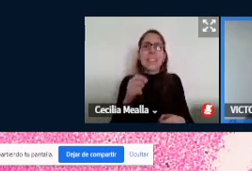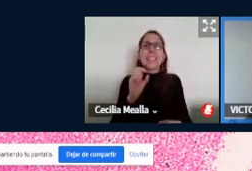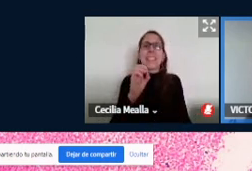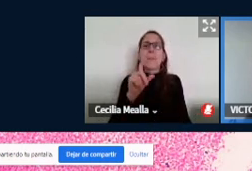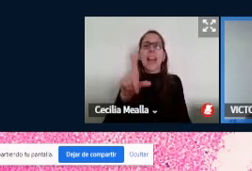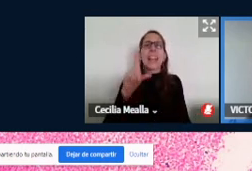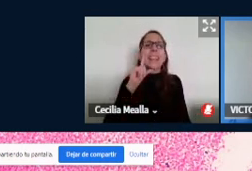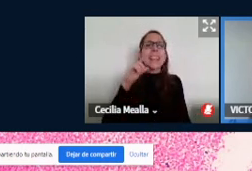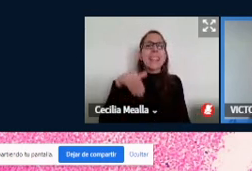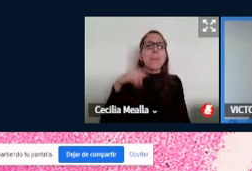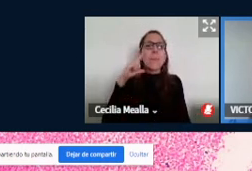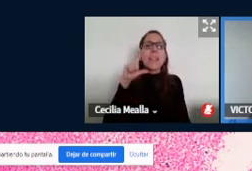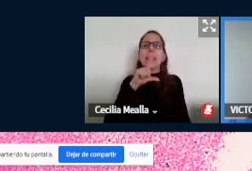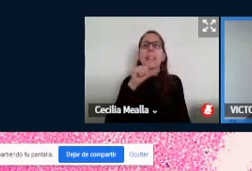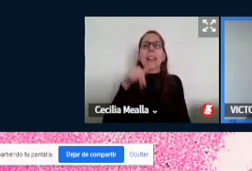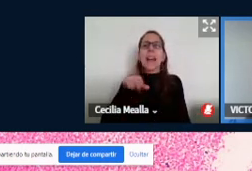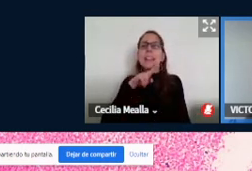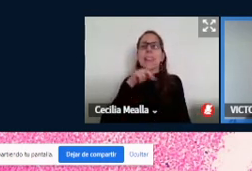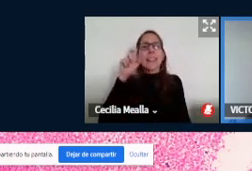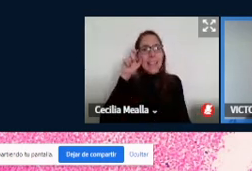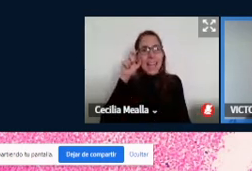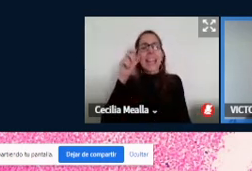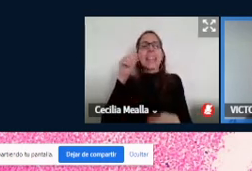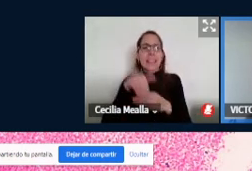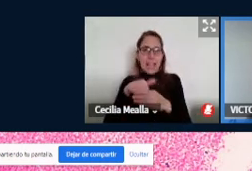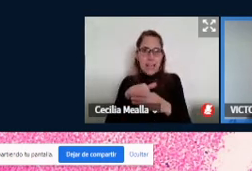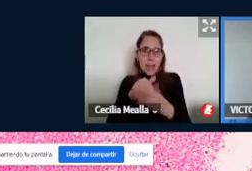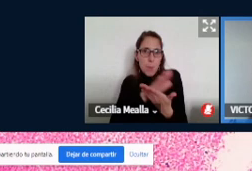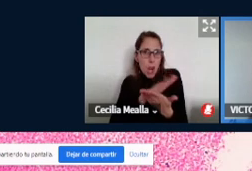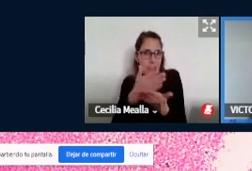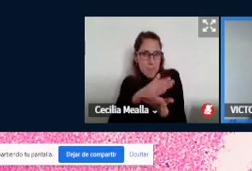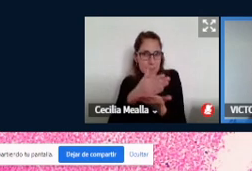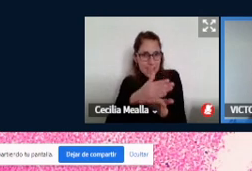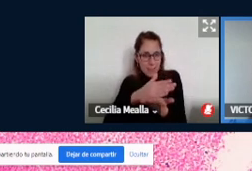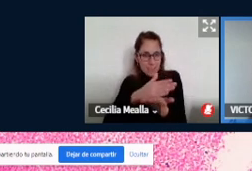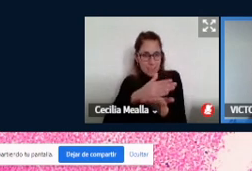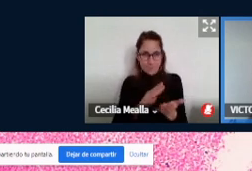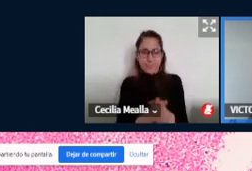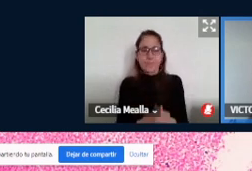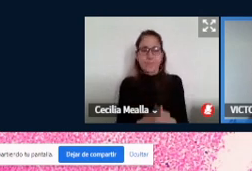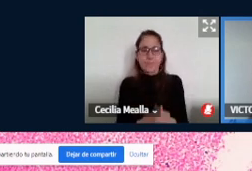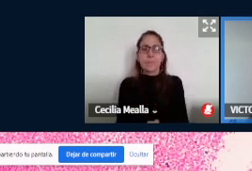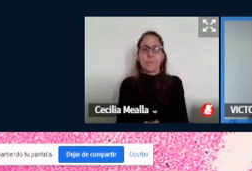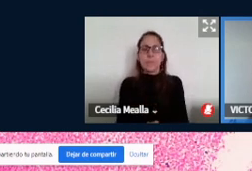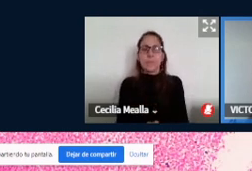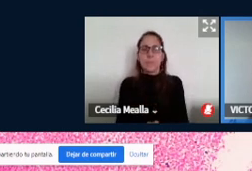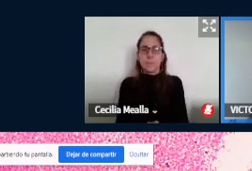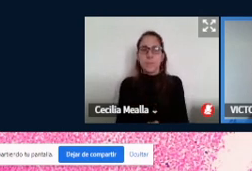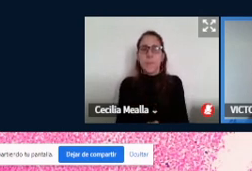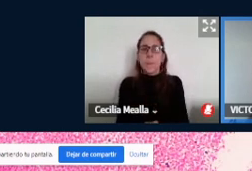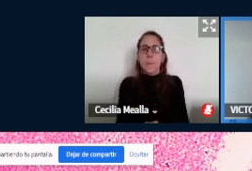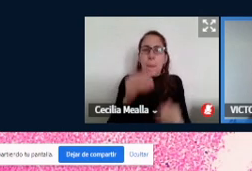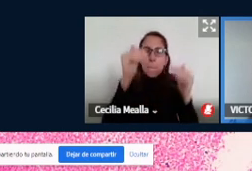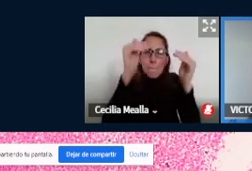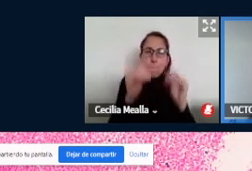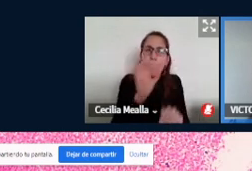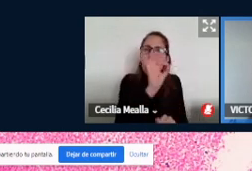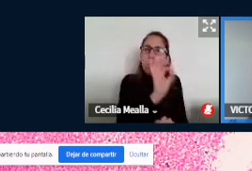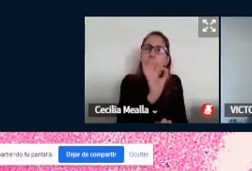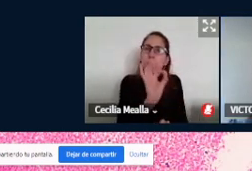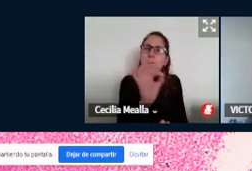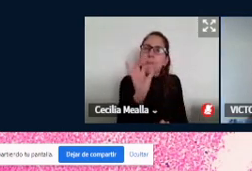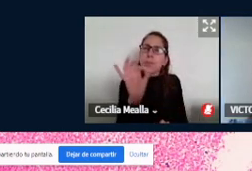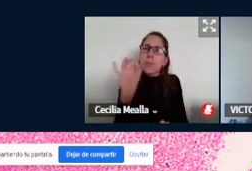interna, porque limita la parte interna. Lámina elástica, limitante interna. Fíjense que acá tienen puntitos bien